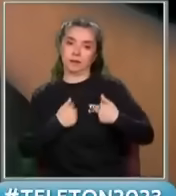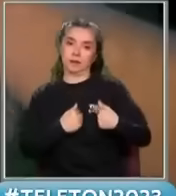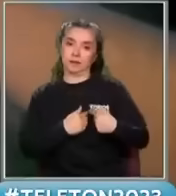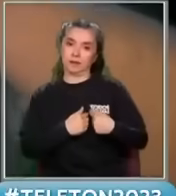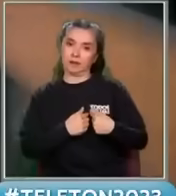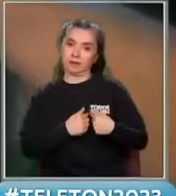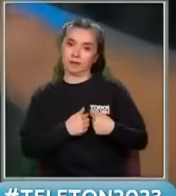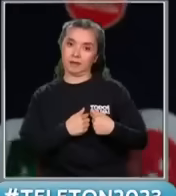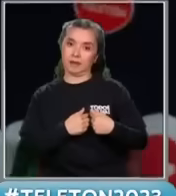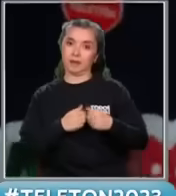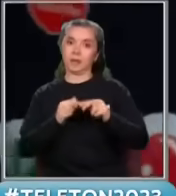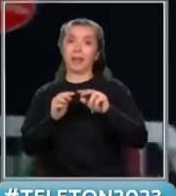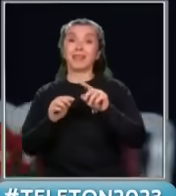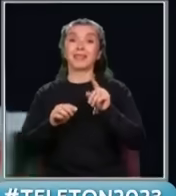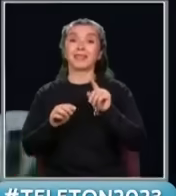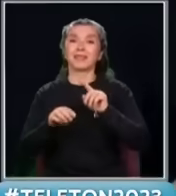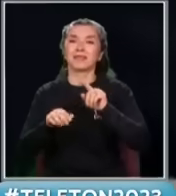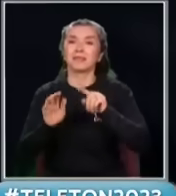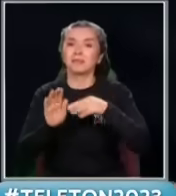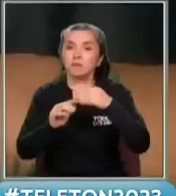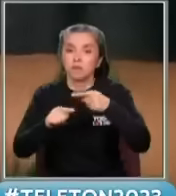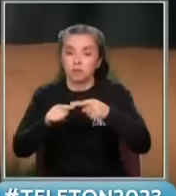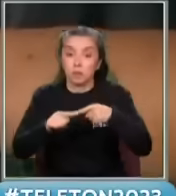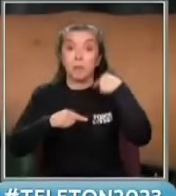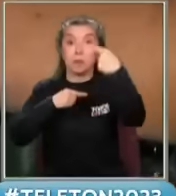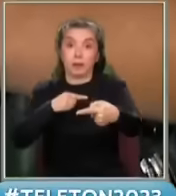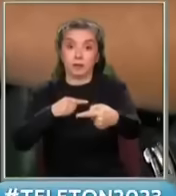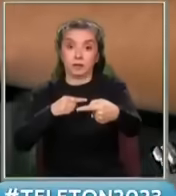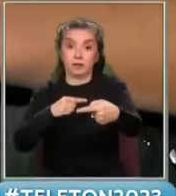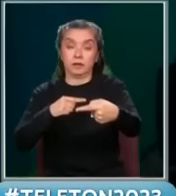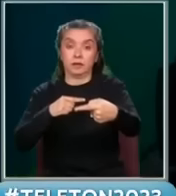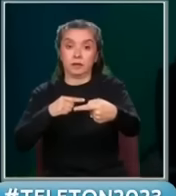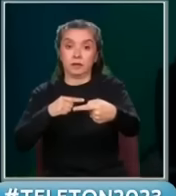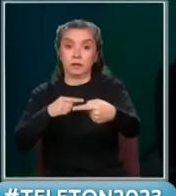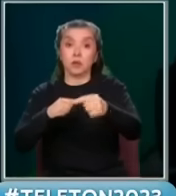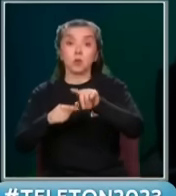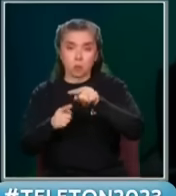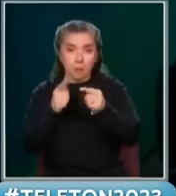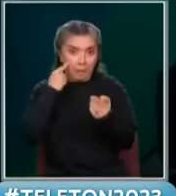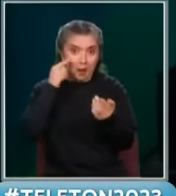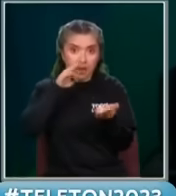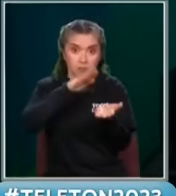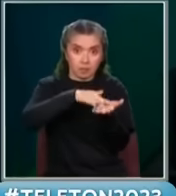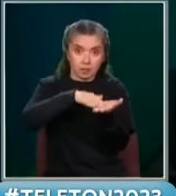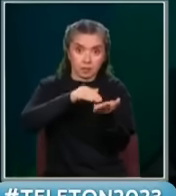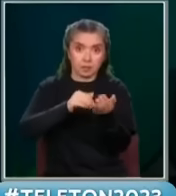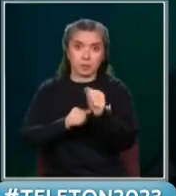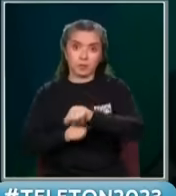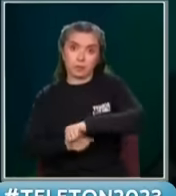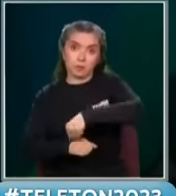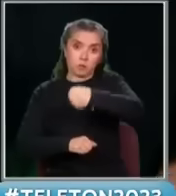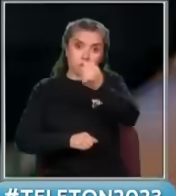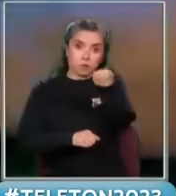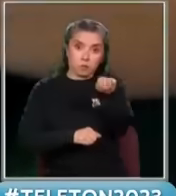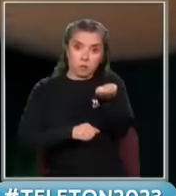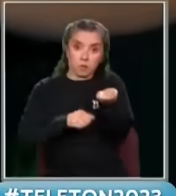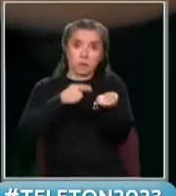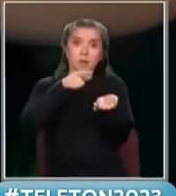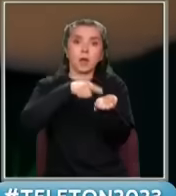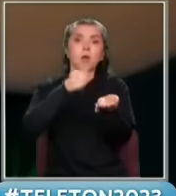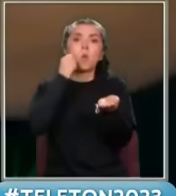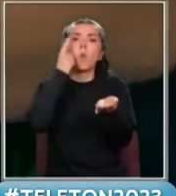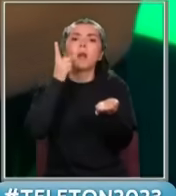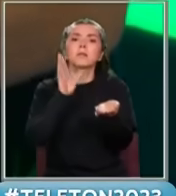Es un pequeño salto en el tiempo. Quiero, Nati, que des vuelta a tu mano y nos muestres a todos qué carta tienes